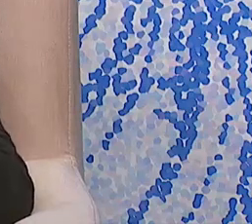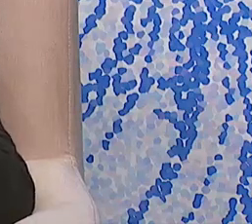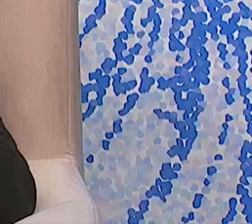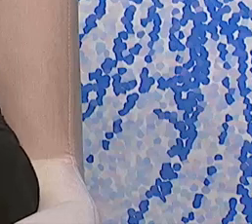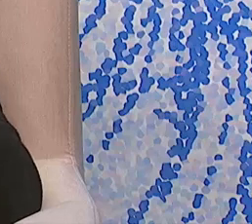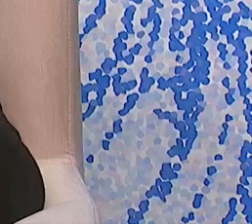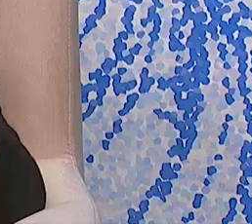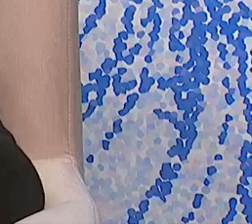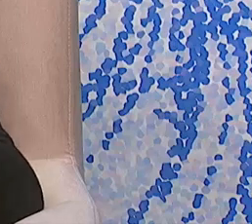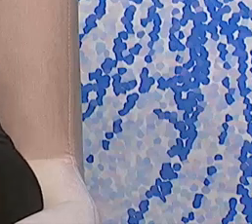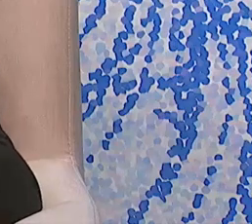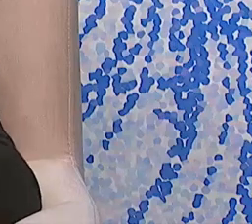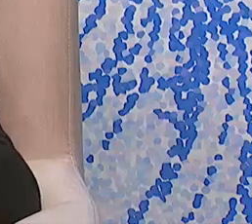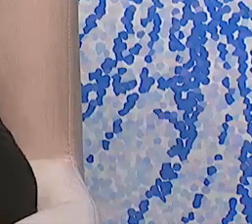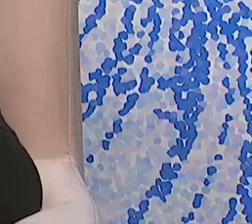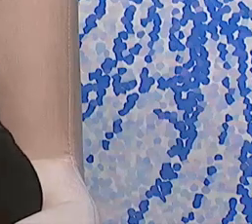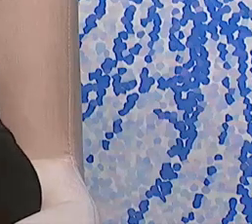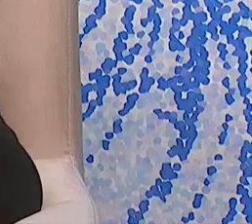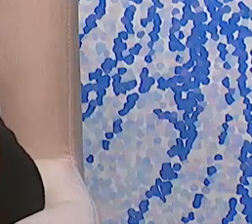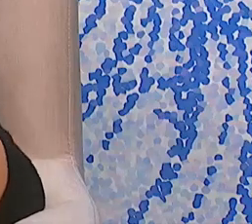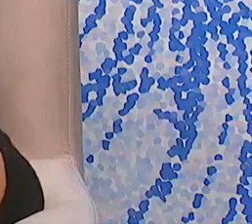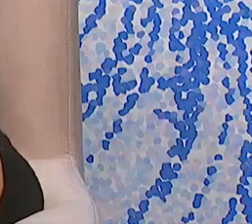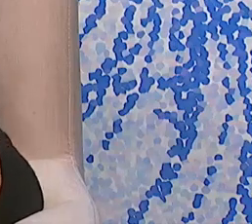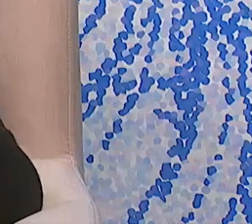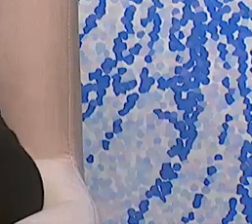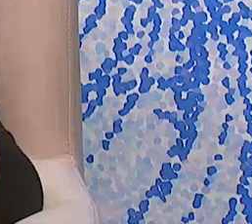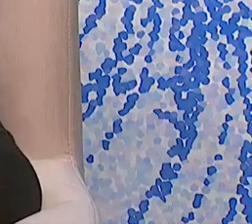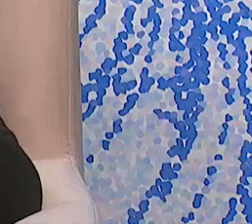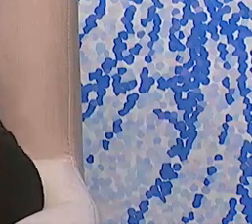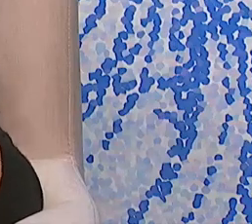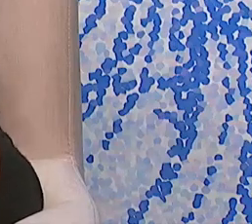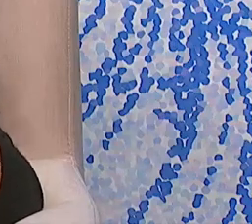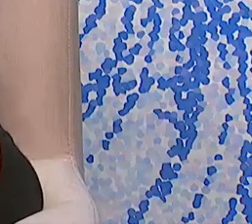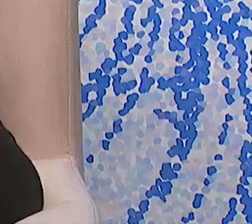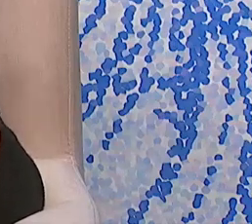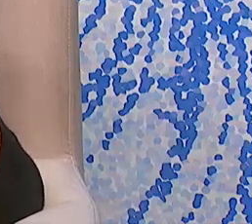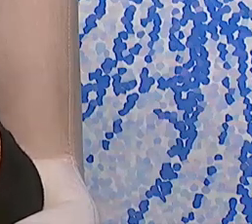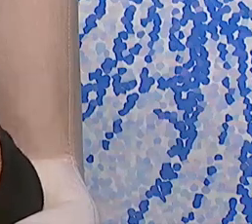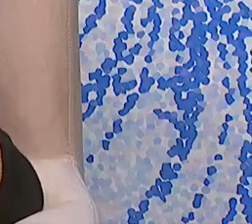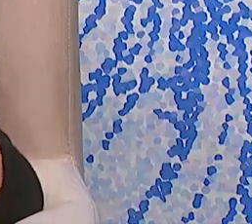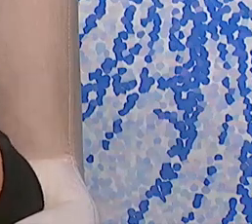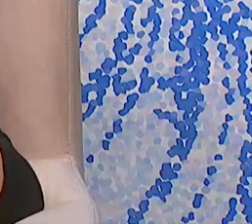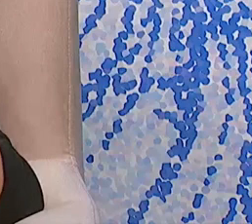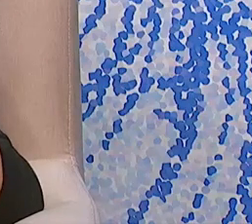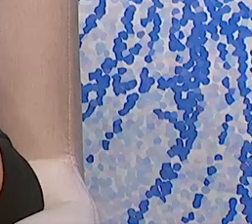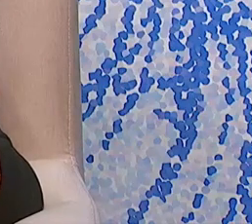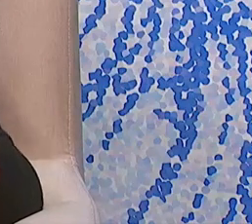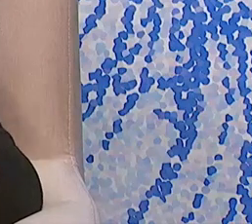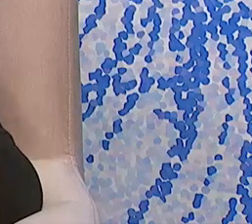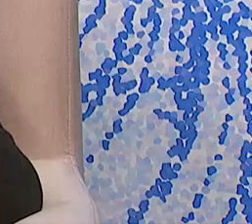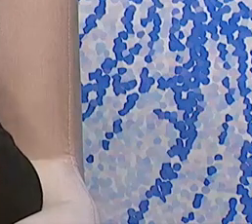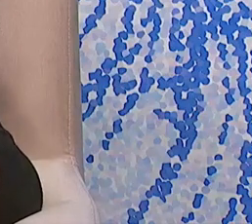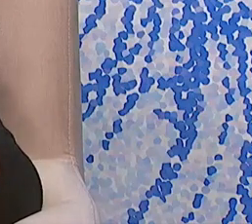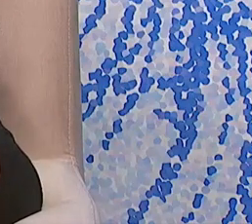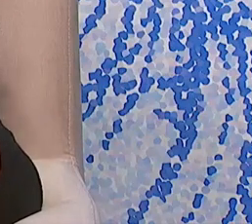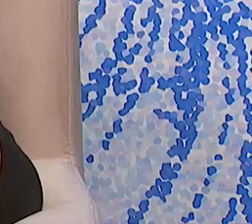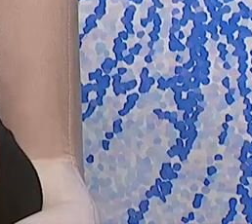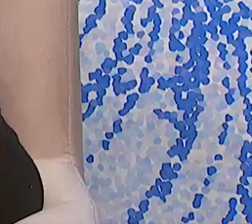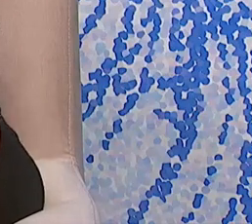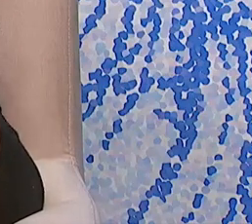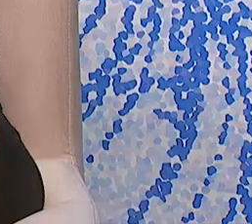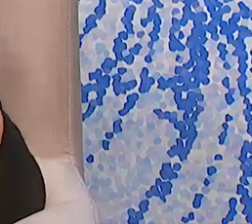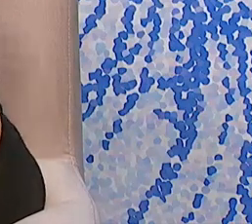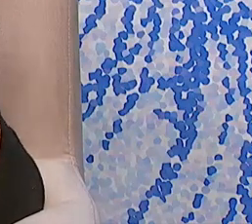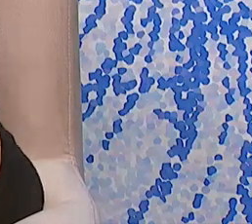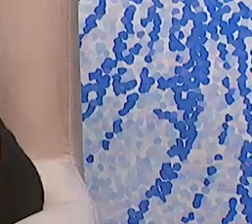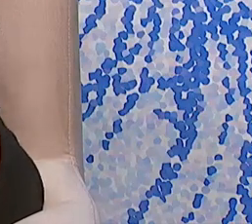índole o si sencillamente ella acudió como cualquier heredero a reclamar la herencia. Si